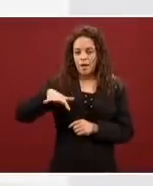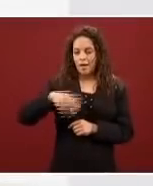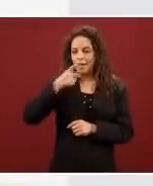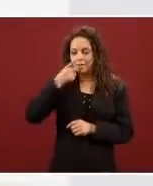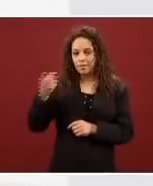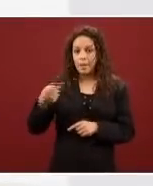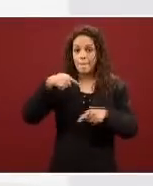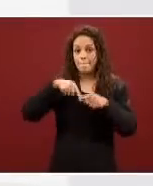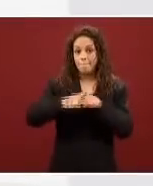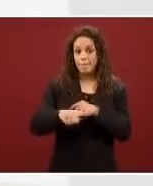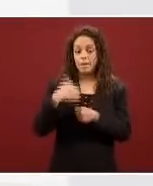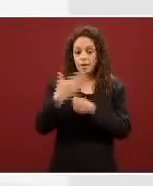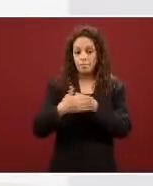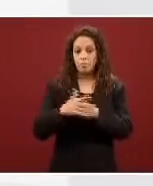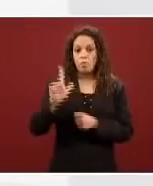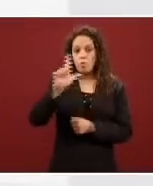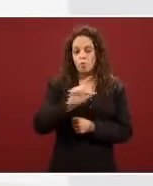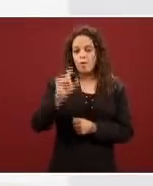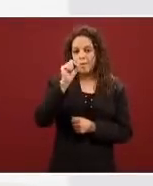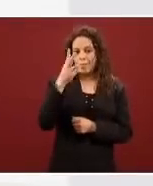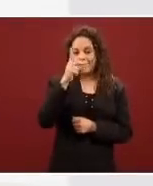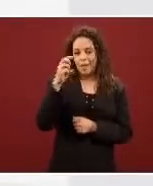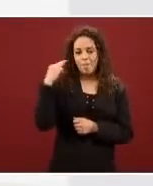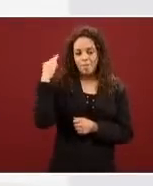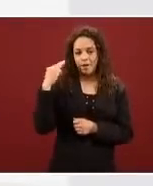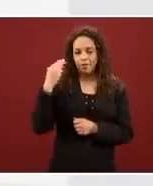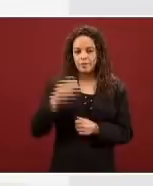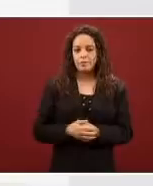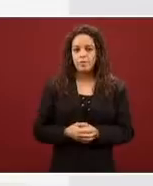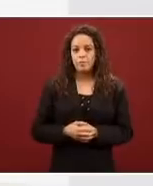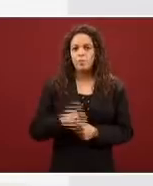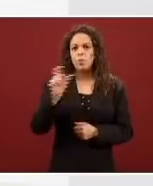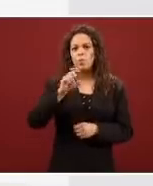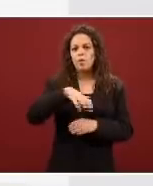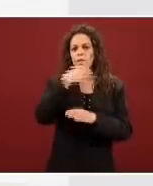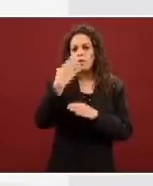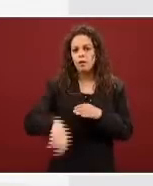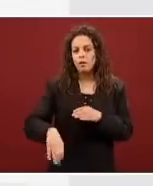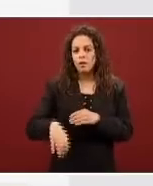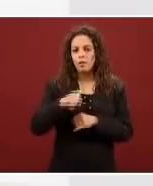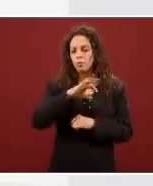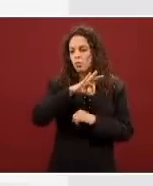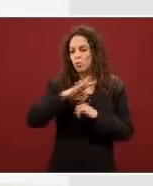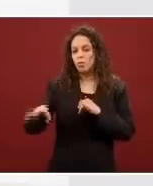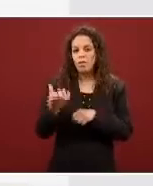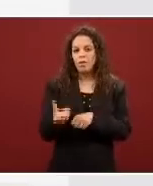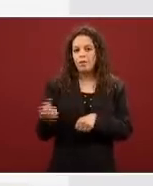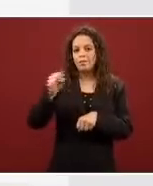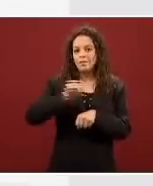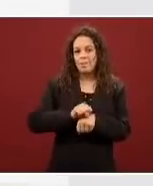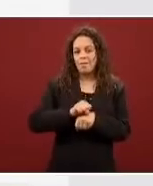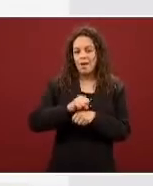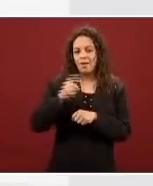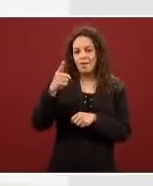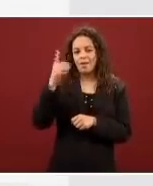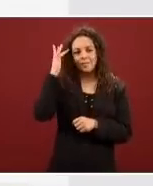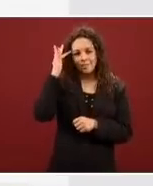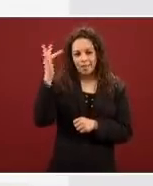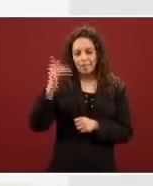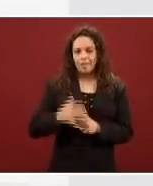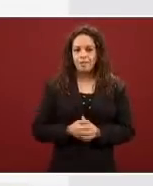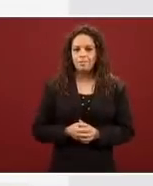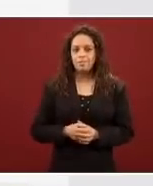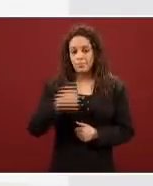del próximo lunes y concluye al final de la semana de Pascua, para si todos